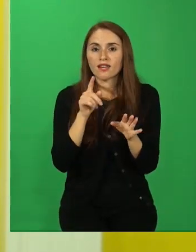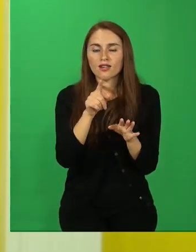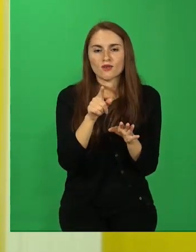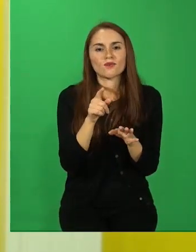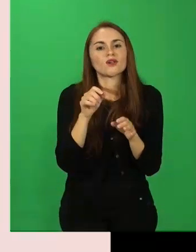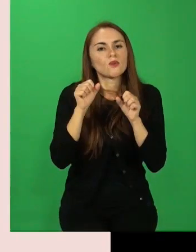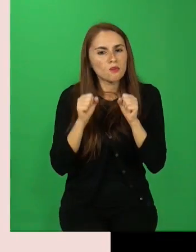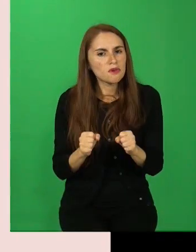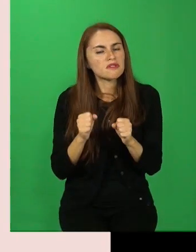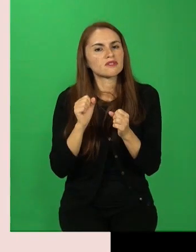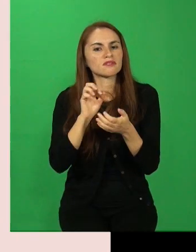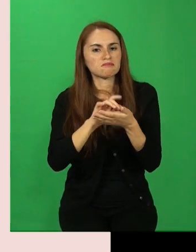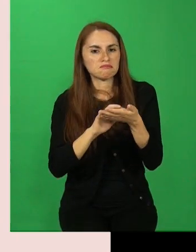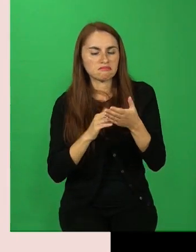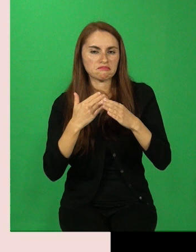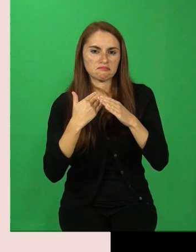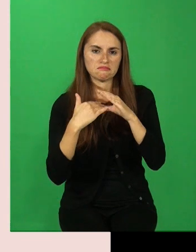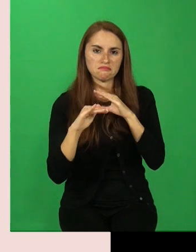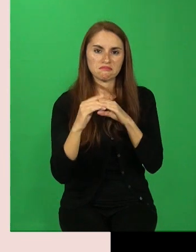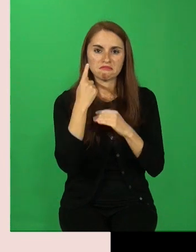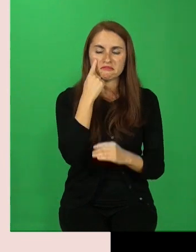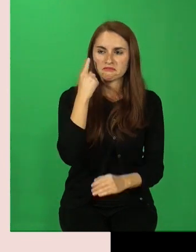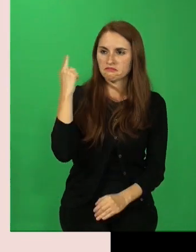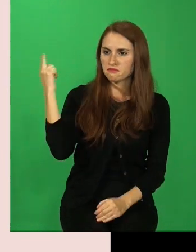olviden escribirnos a